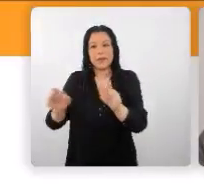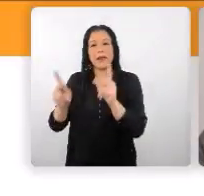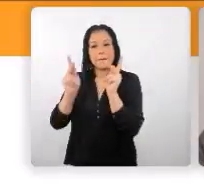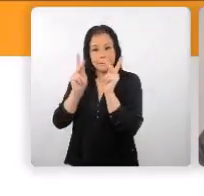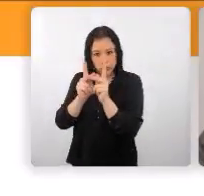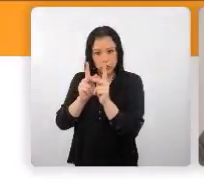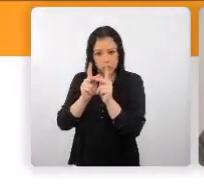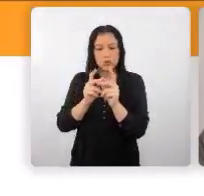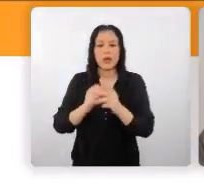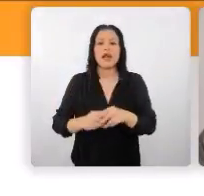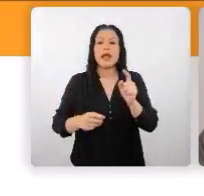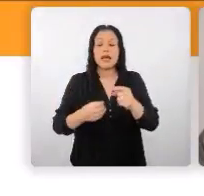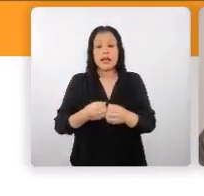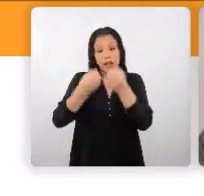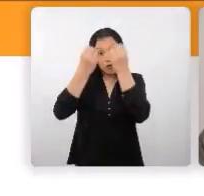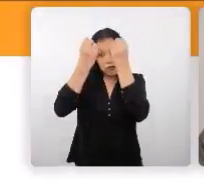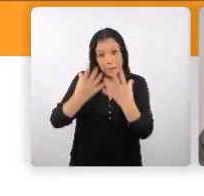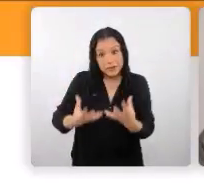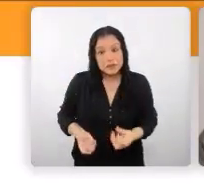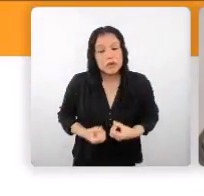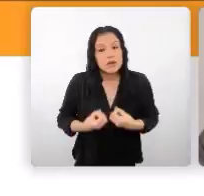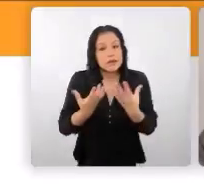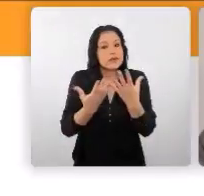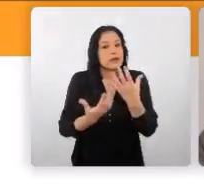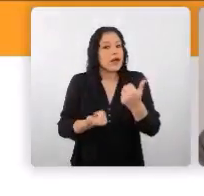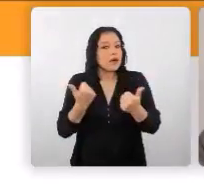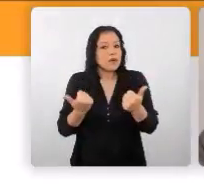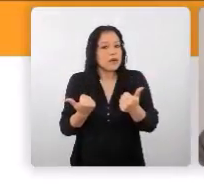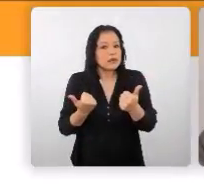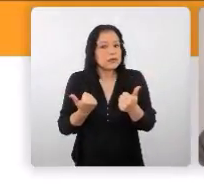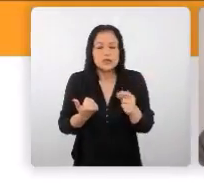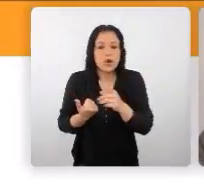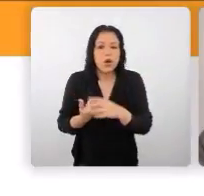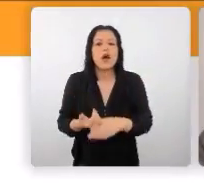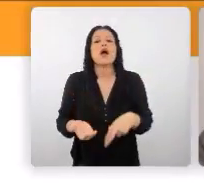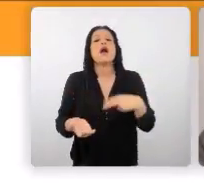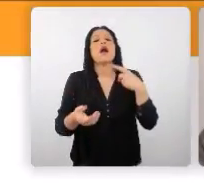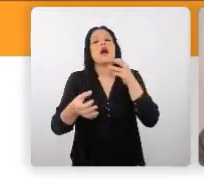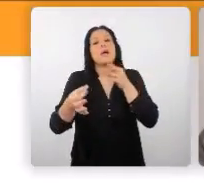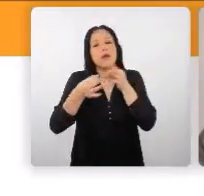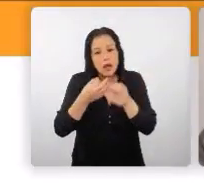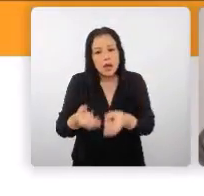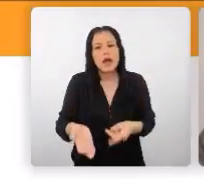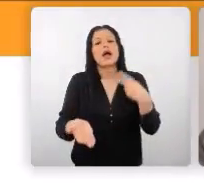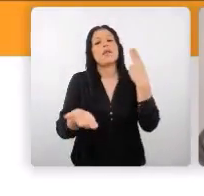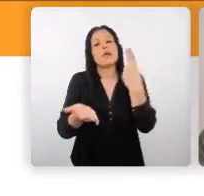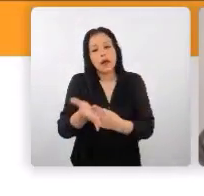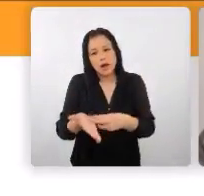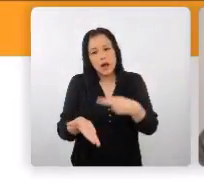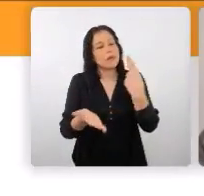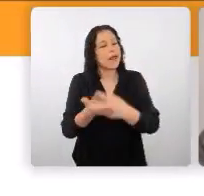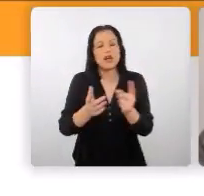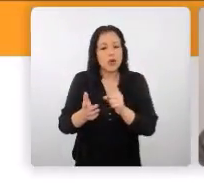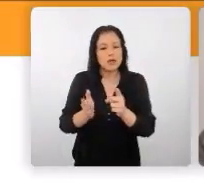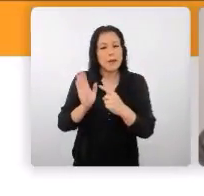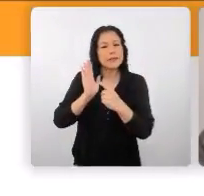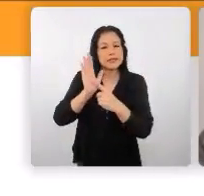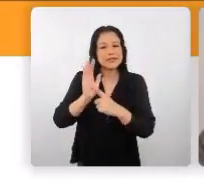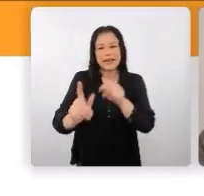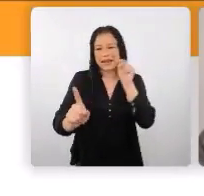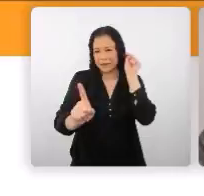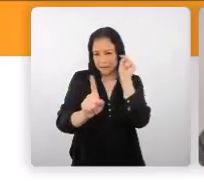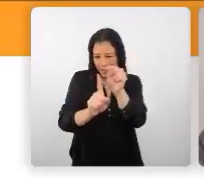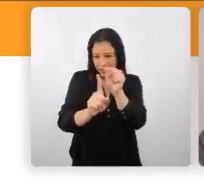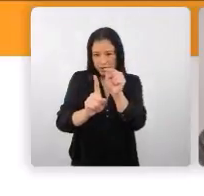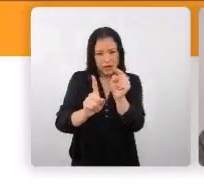cuanto a la información que se brinda, es importante no redundar en esta. Hay que presentar la información directamente